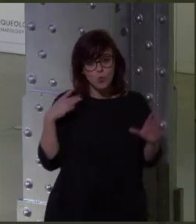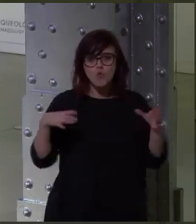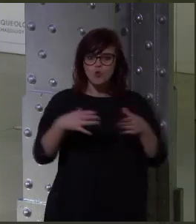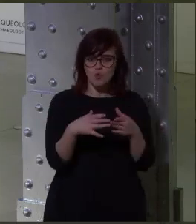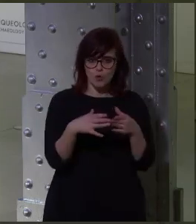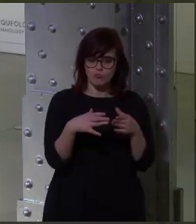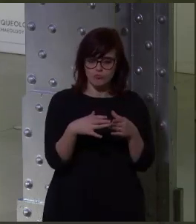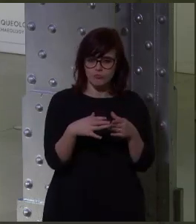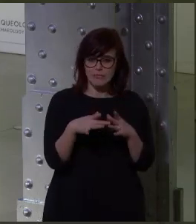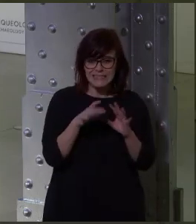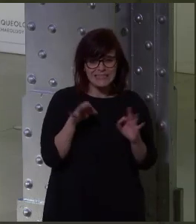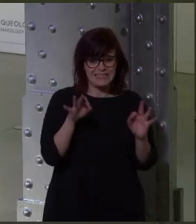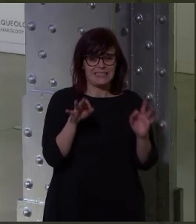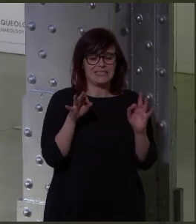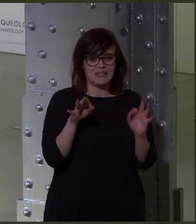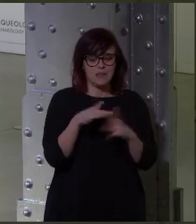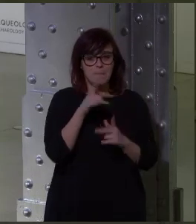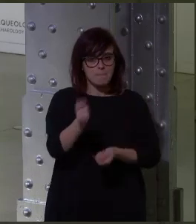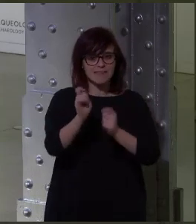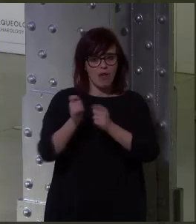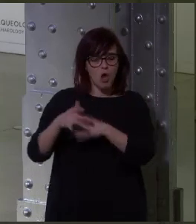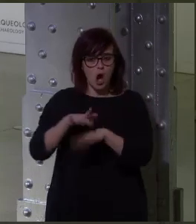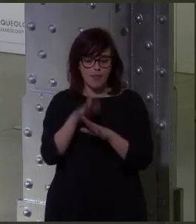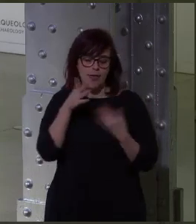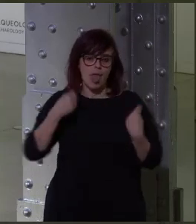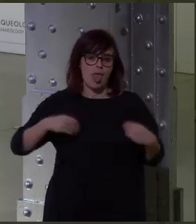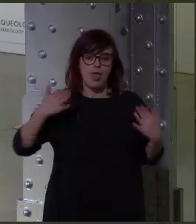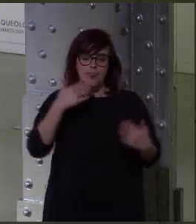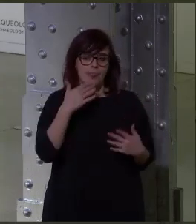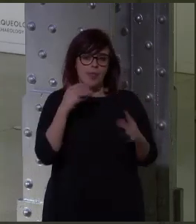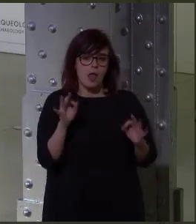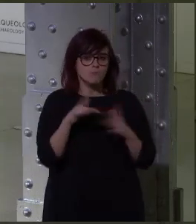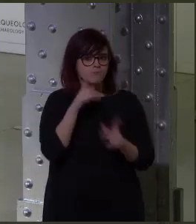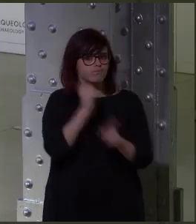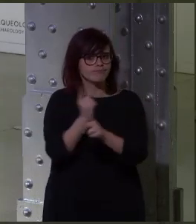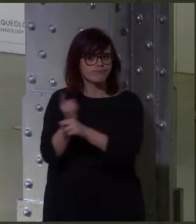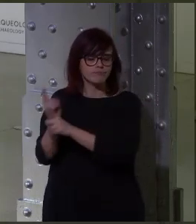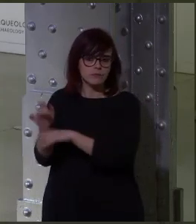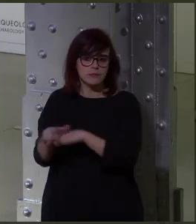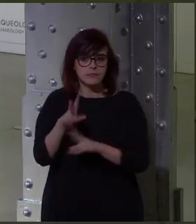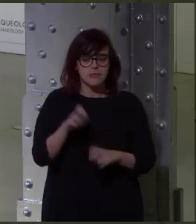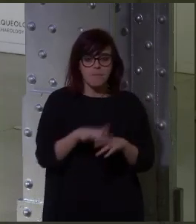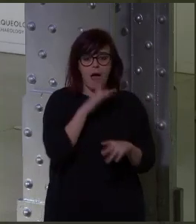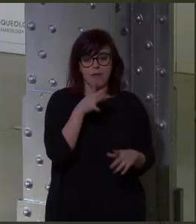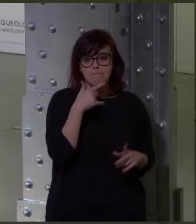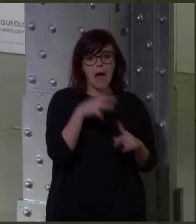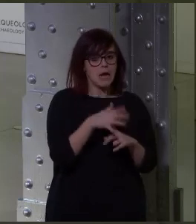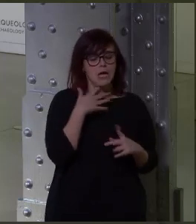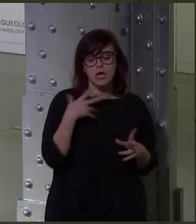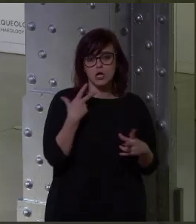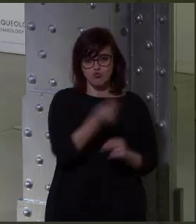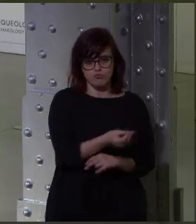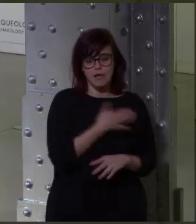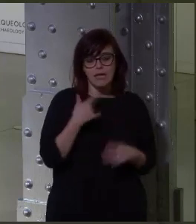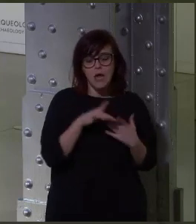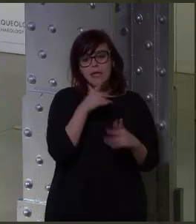grupo en concreto de pescadores recreativos que se está oponiendo al parque, y esto